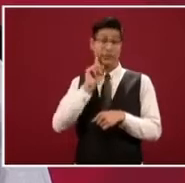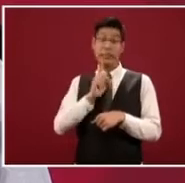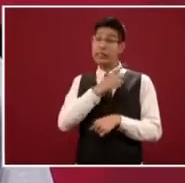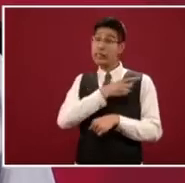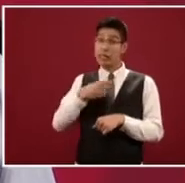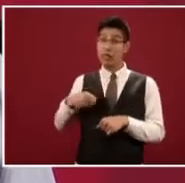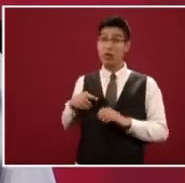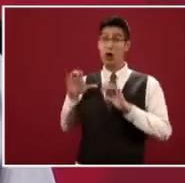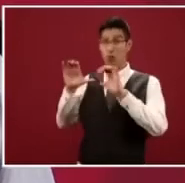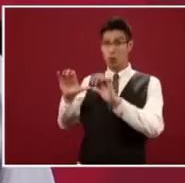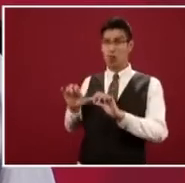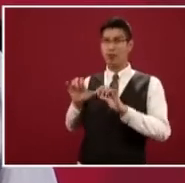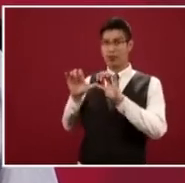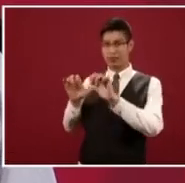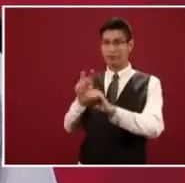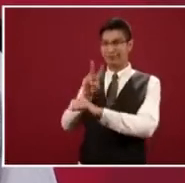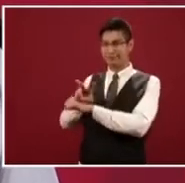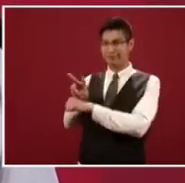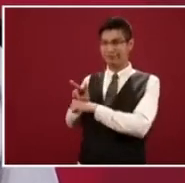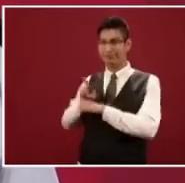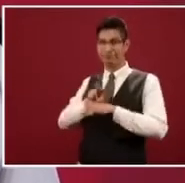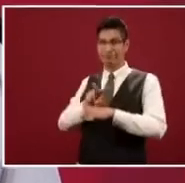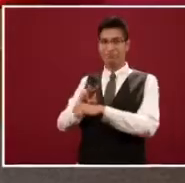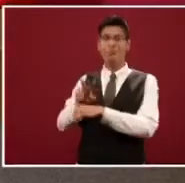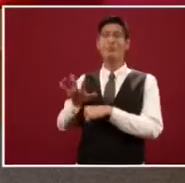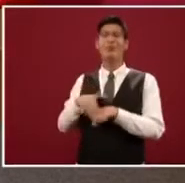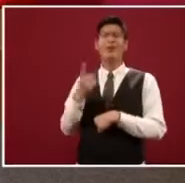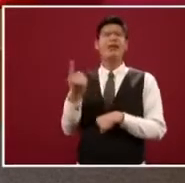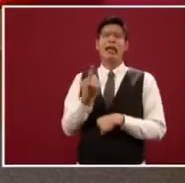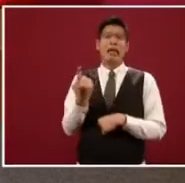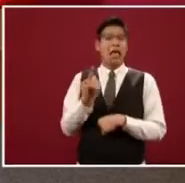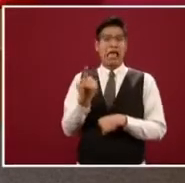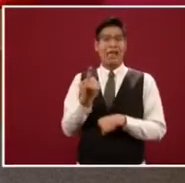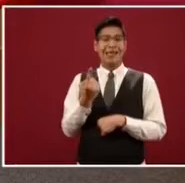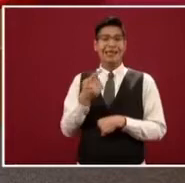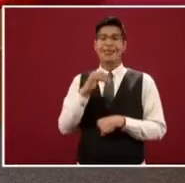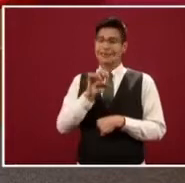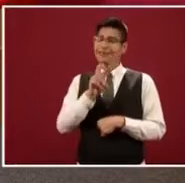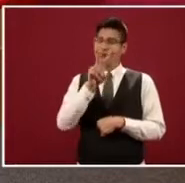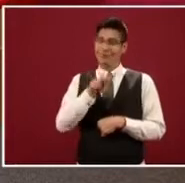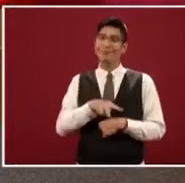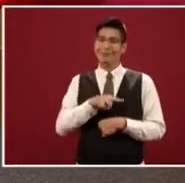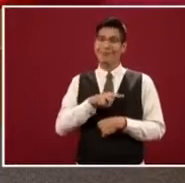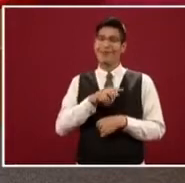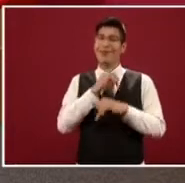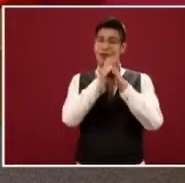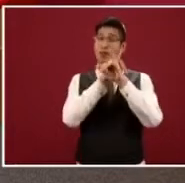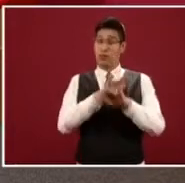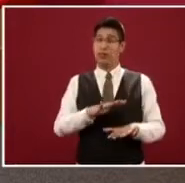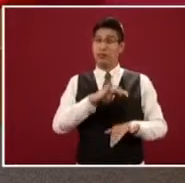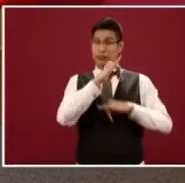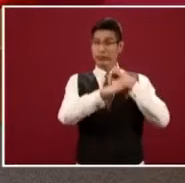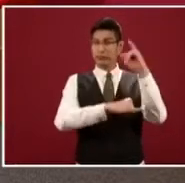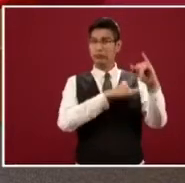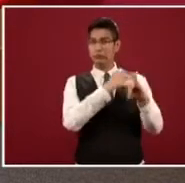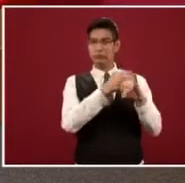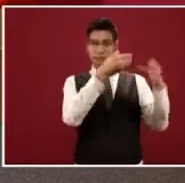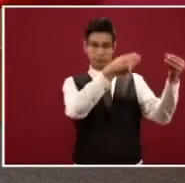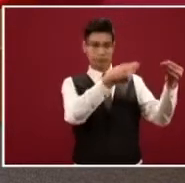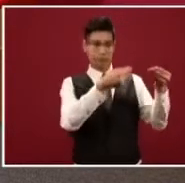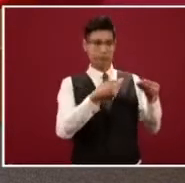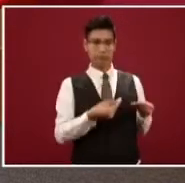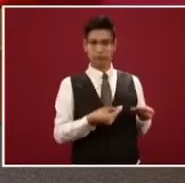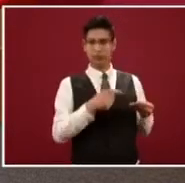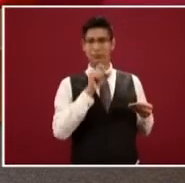cuidar mucho, porque la estadística y la información que hasta hoy tenemos de